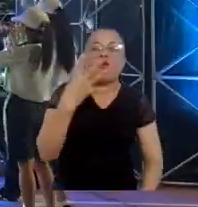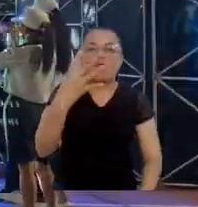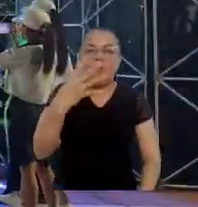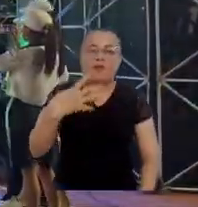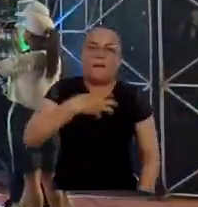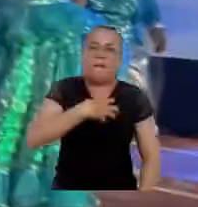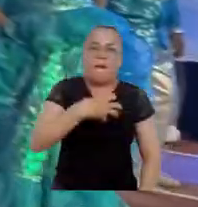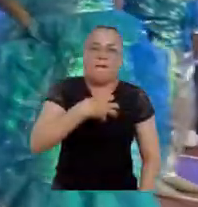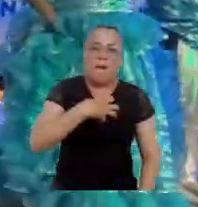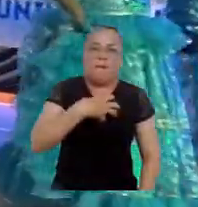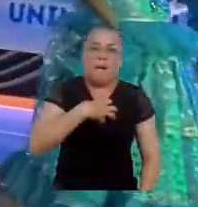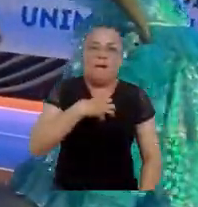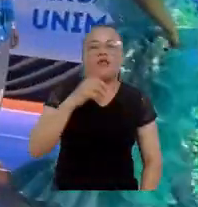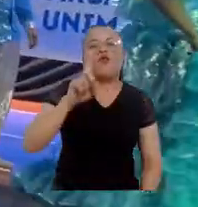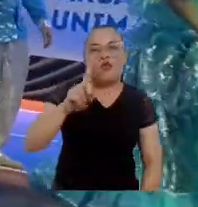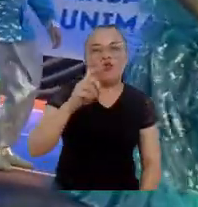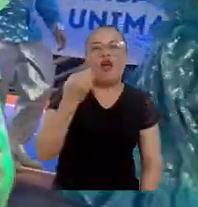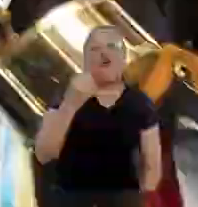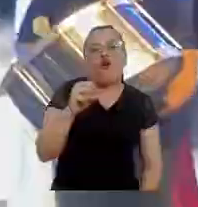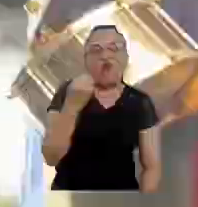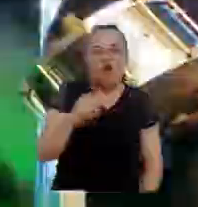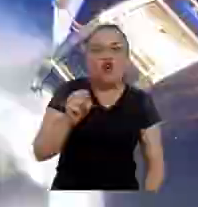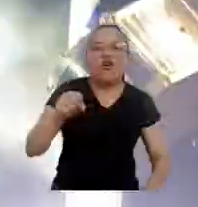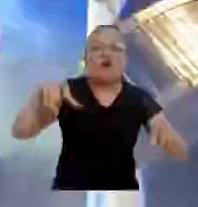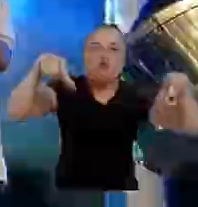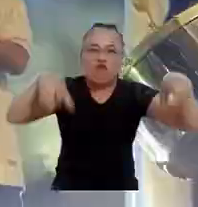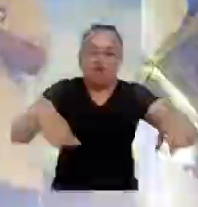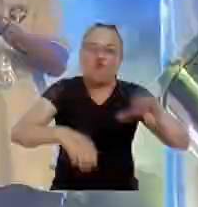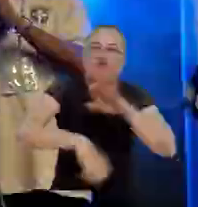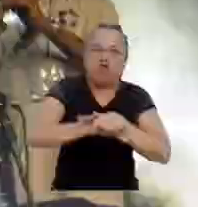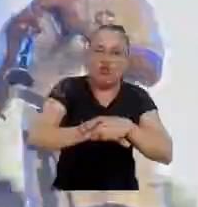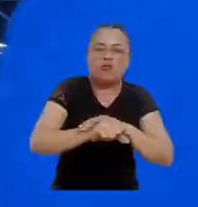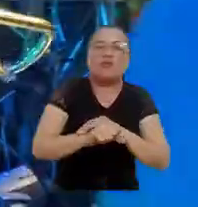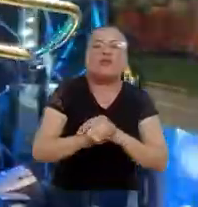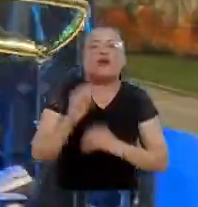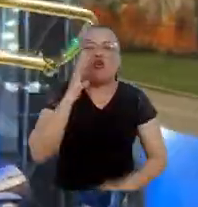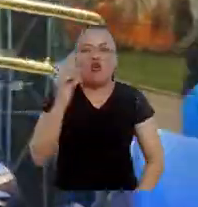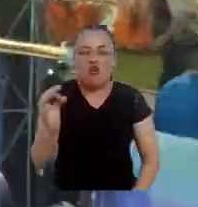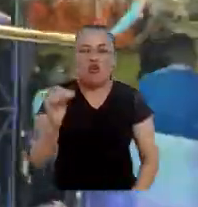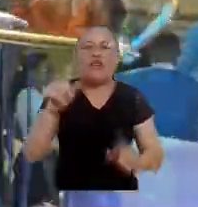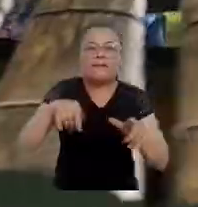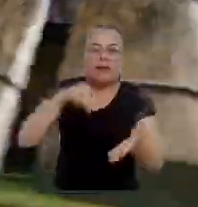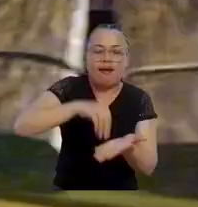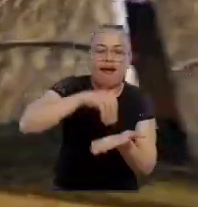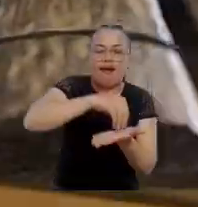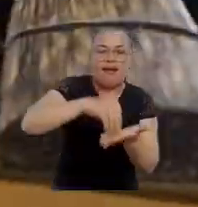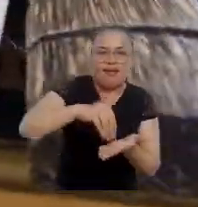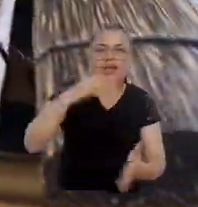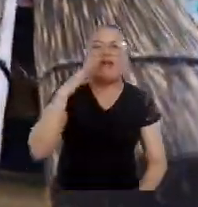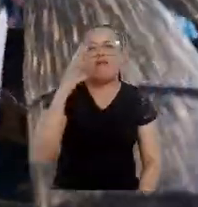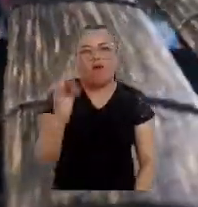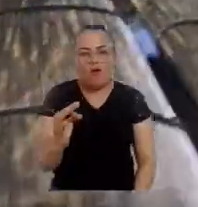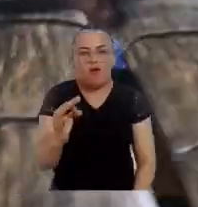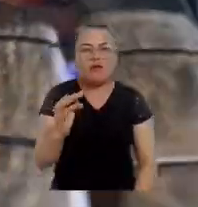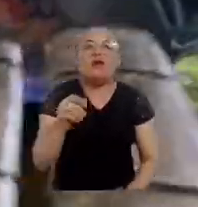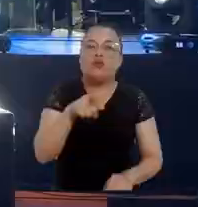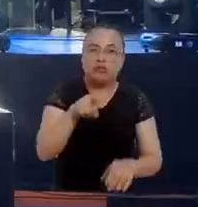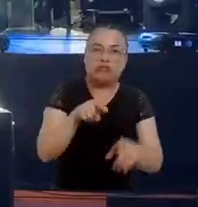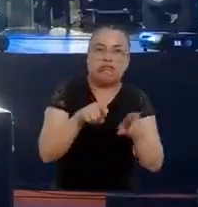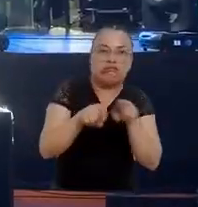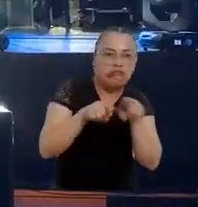materia competitiva. Obtuvo 4 medallas, entre ellas una de oro en fútbol sala masculino y otra en ajedrez